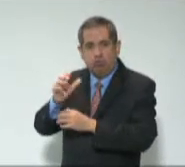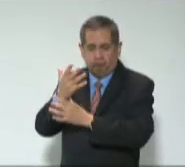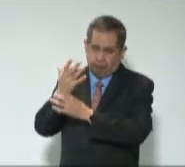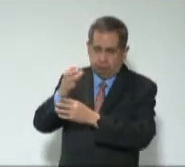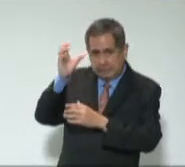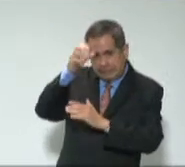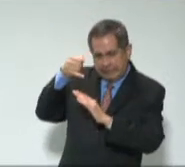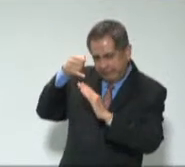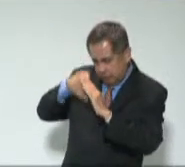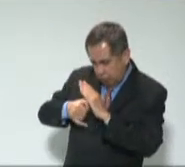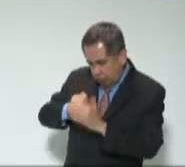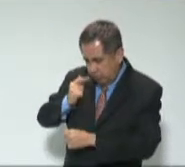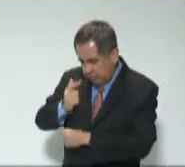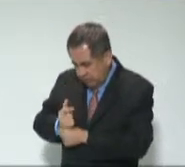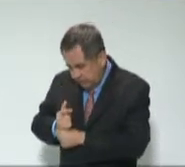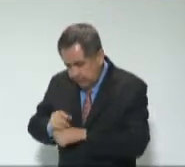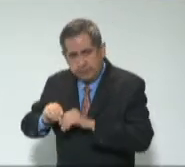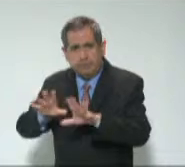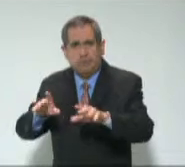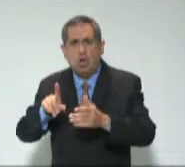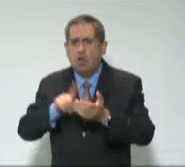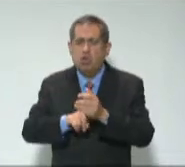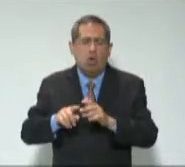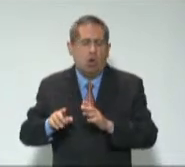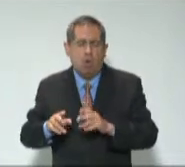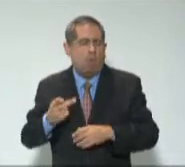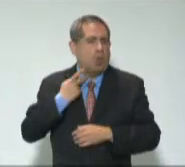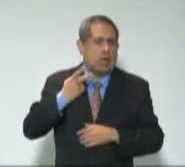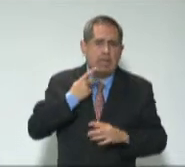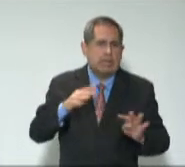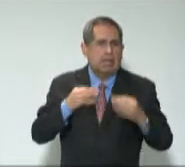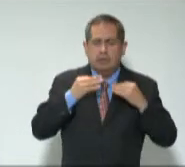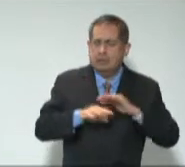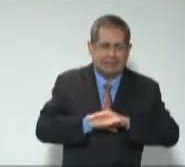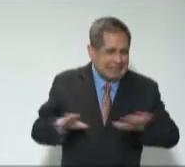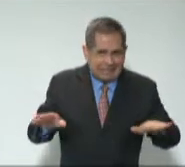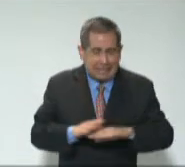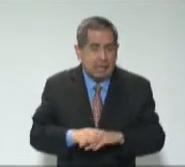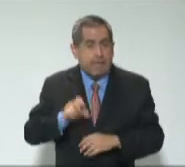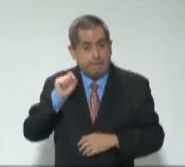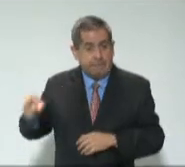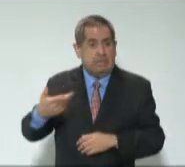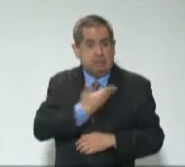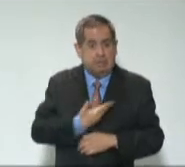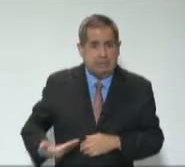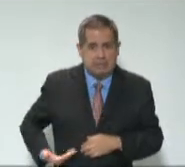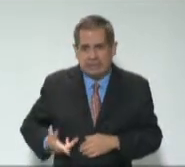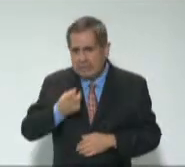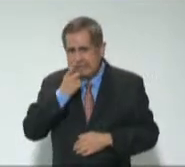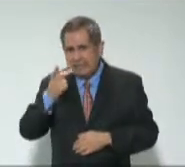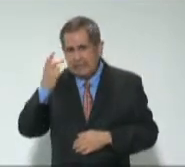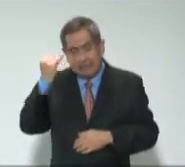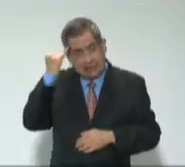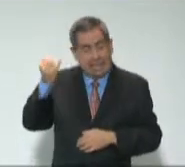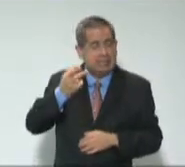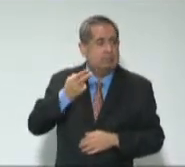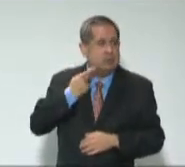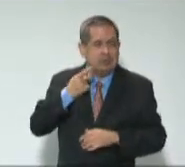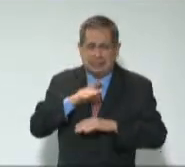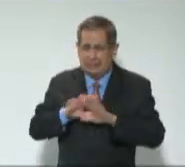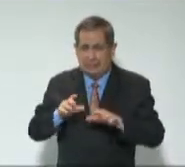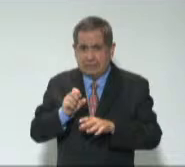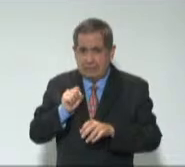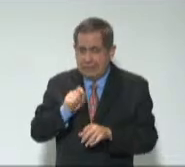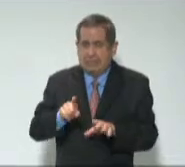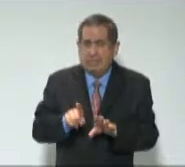técnico y no una orientación política el propio presidente esta idea la expresó muy